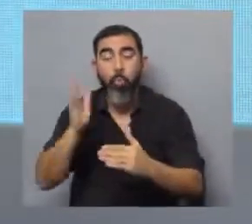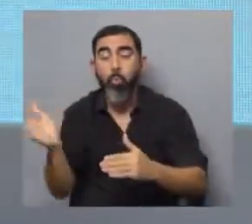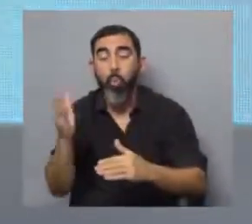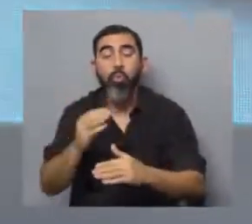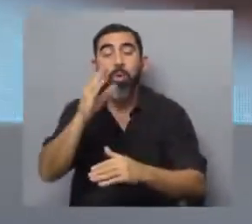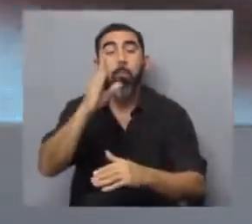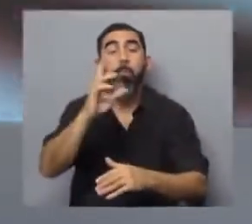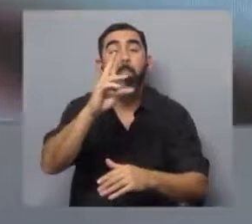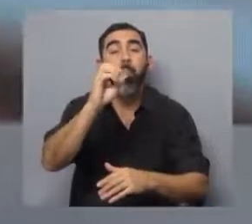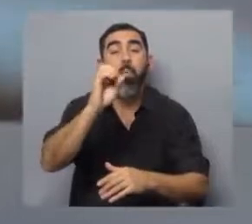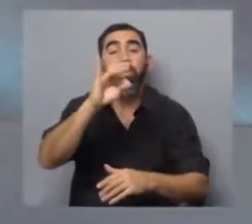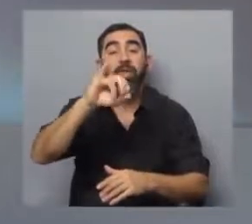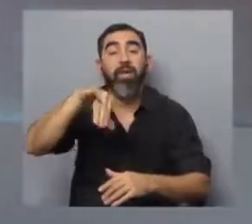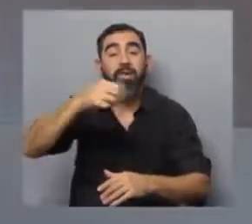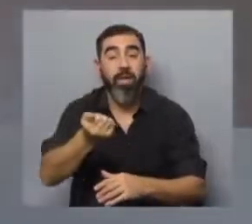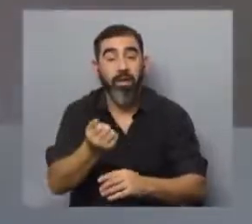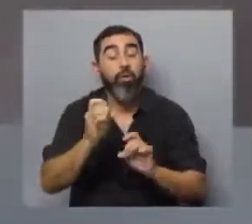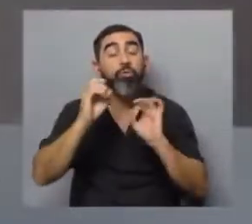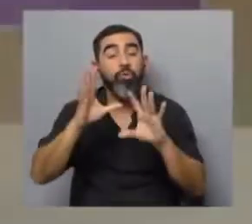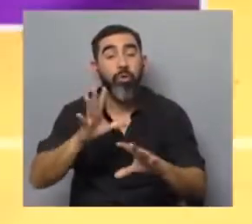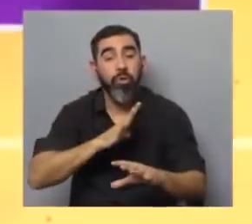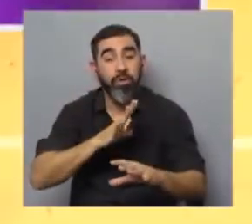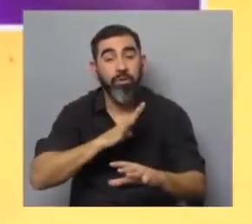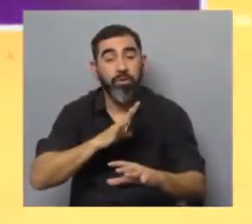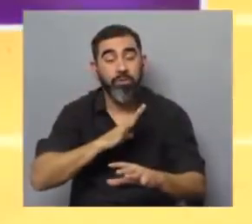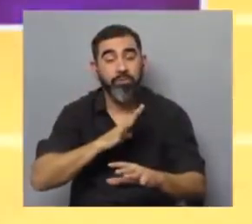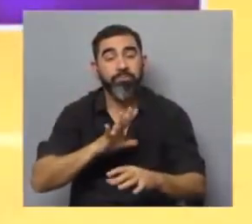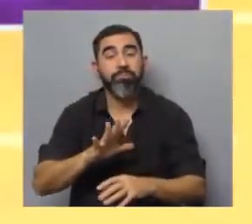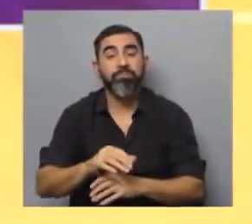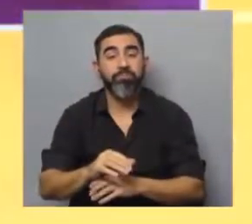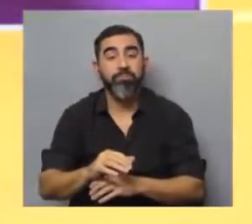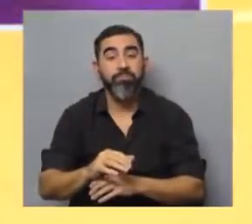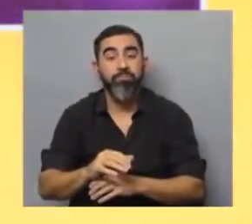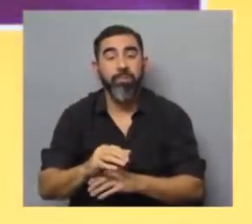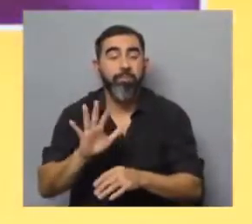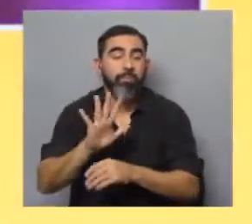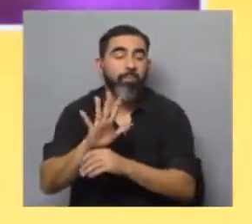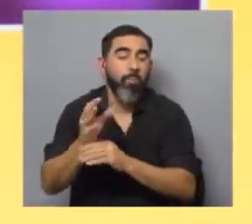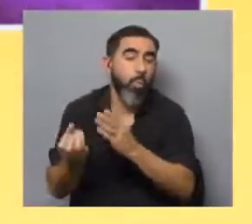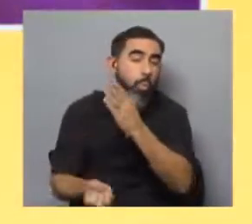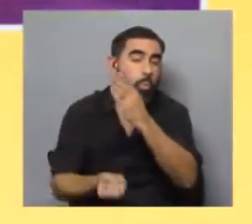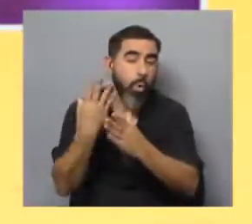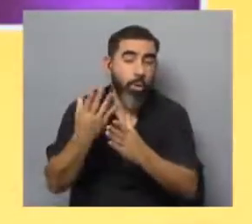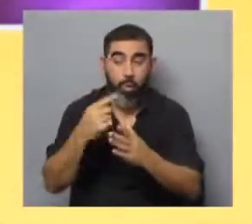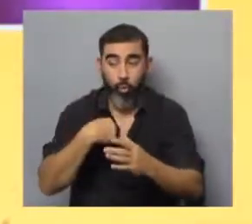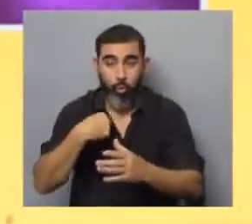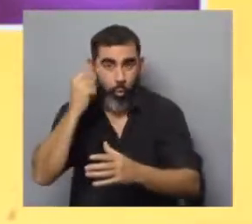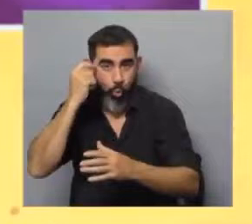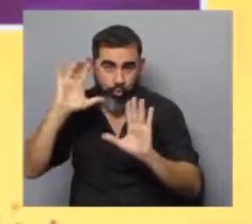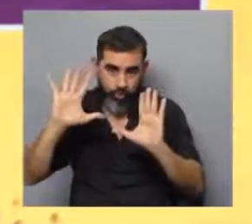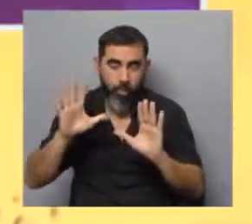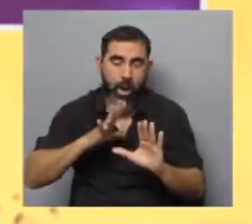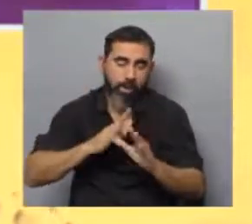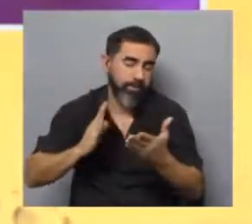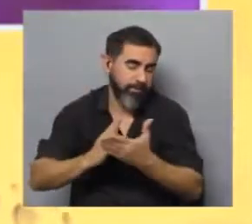proteína, sino que son, digamos, más nuevas desde el punto de vista de nuestro conocimiento. Han existido